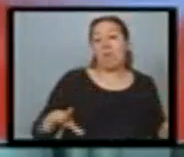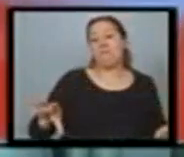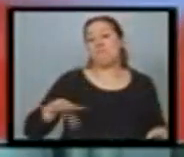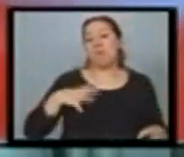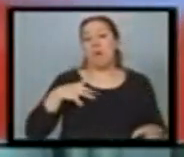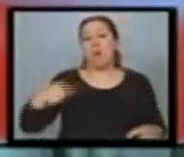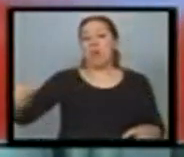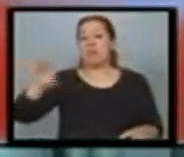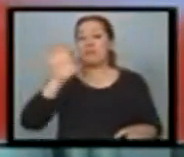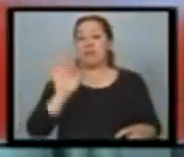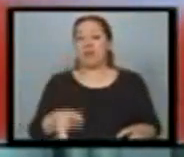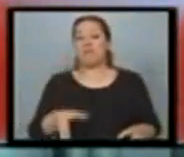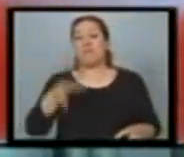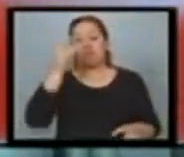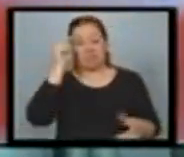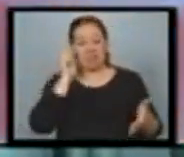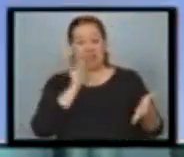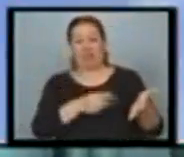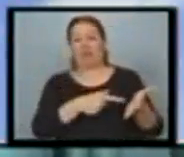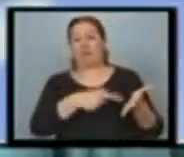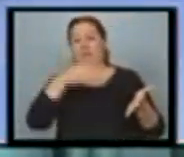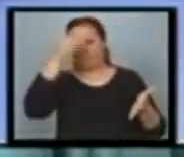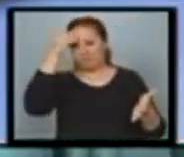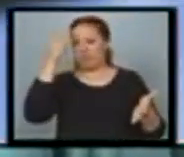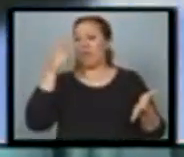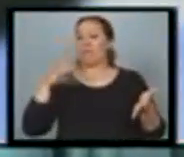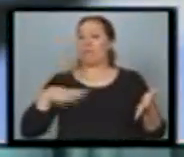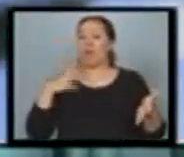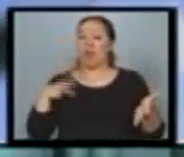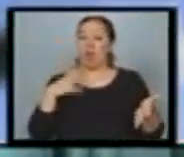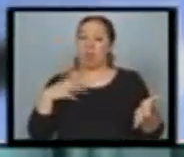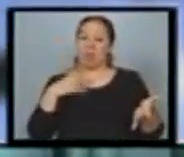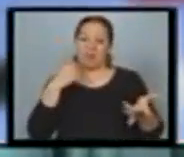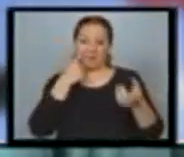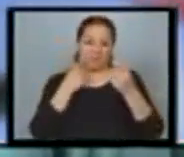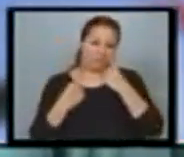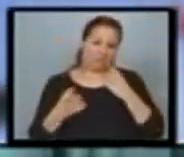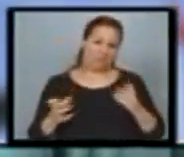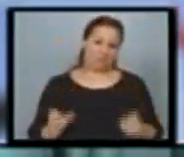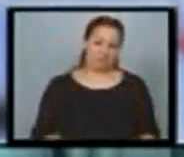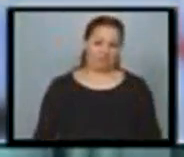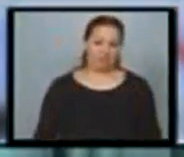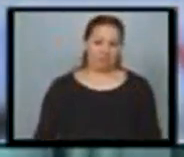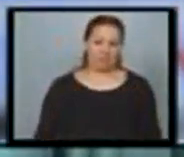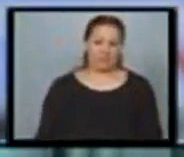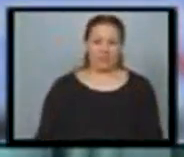hay que estar atentos en caso de que vuelva a intentar un acercamiento a este abogado.